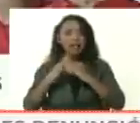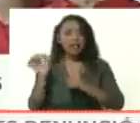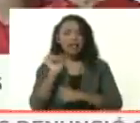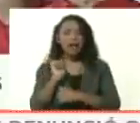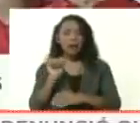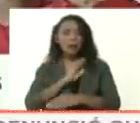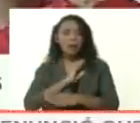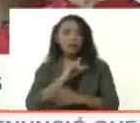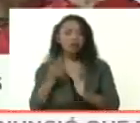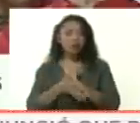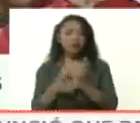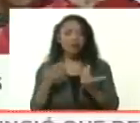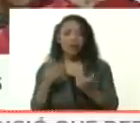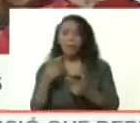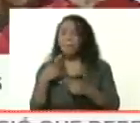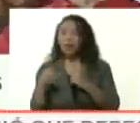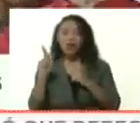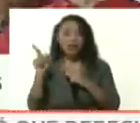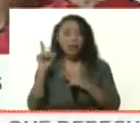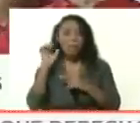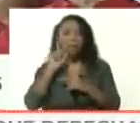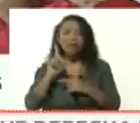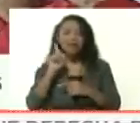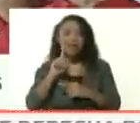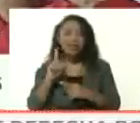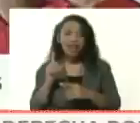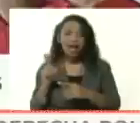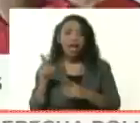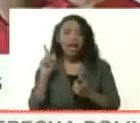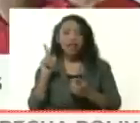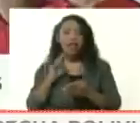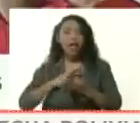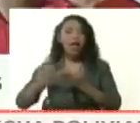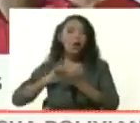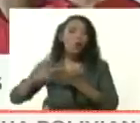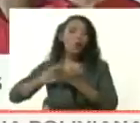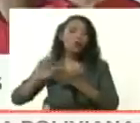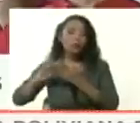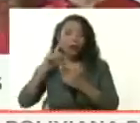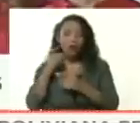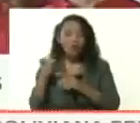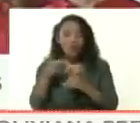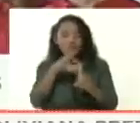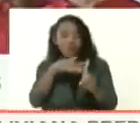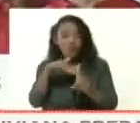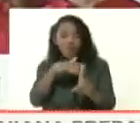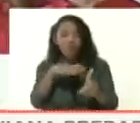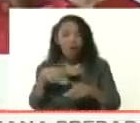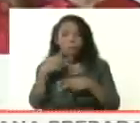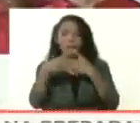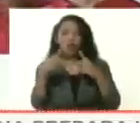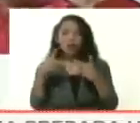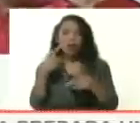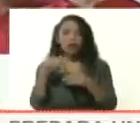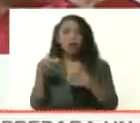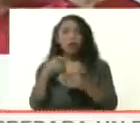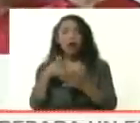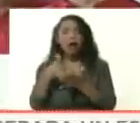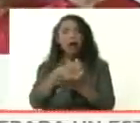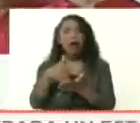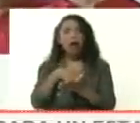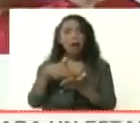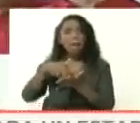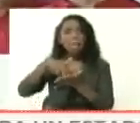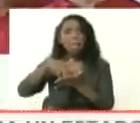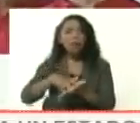Mentira, es una excusa para perseguirnos políticamente, creyendo que con eso se nos van a doblar las piernas. A lo mejor se le dobla a